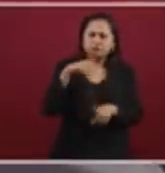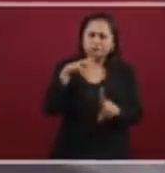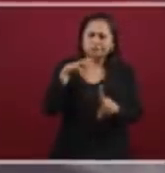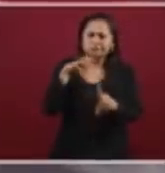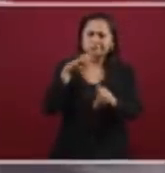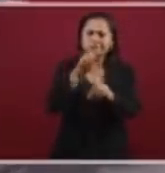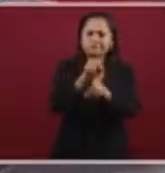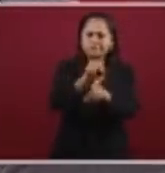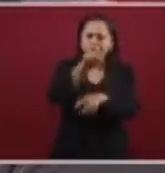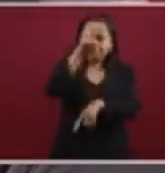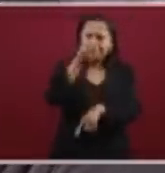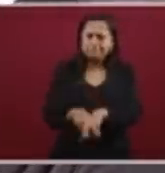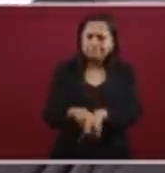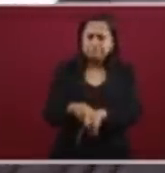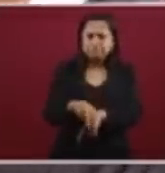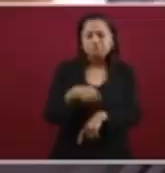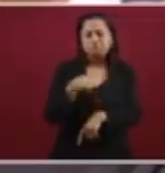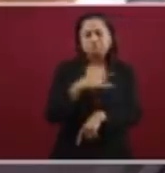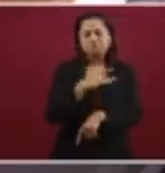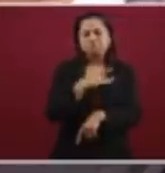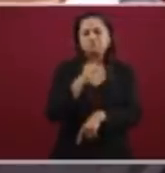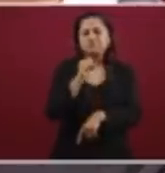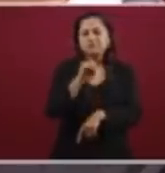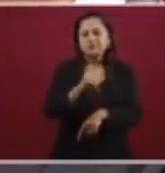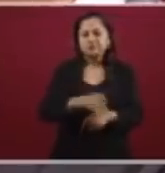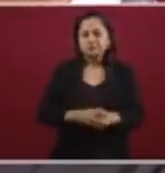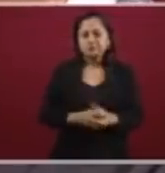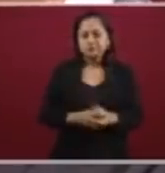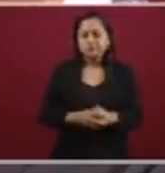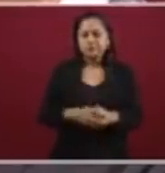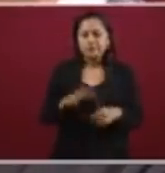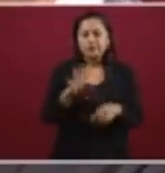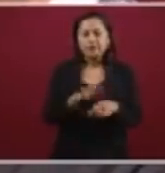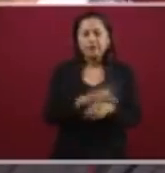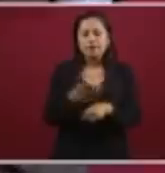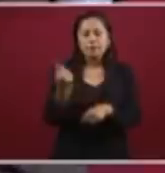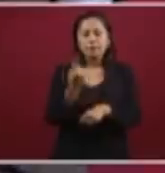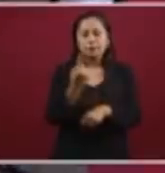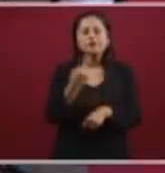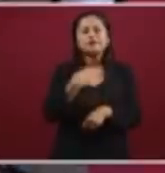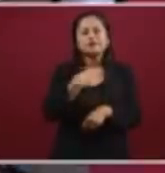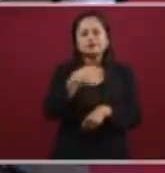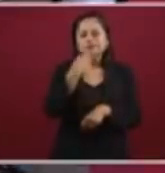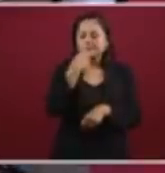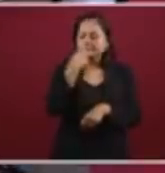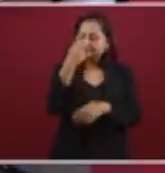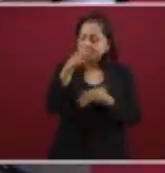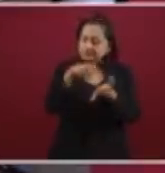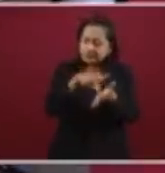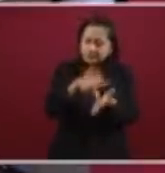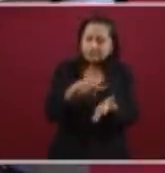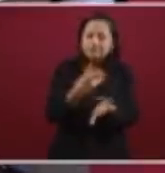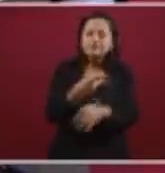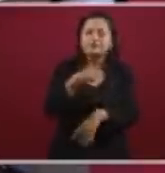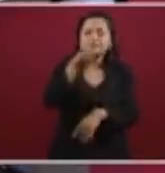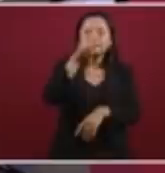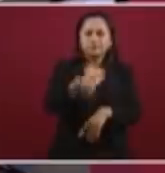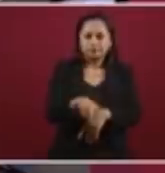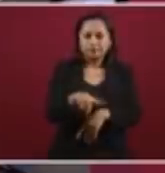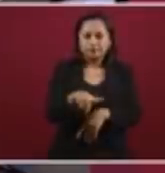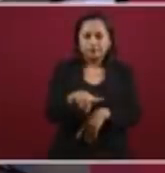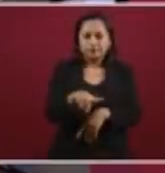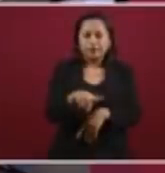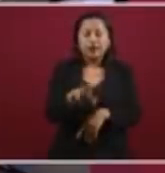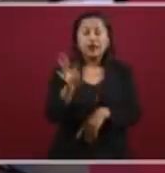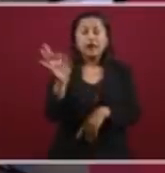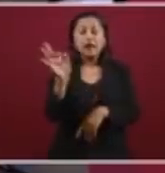por qué insisto si no hay protección si